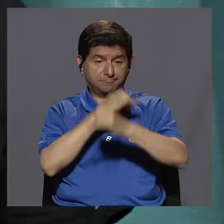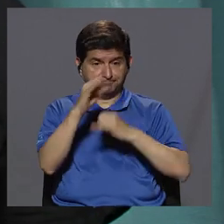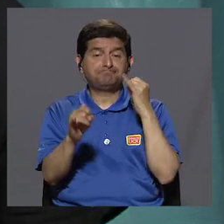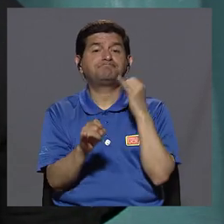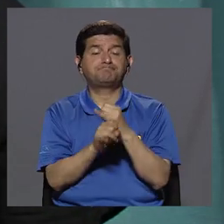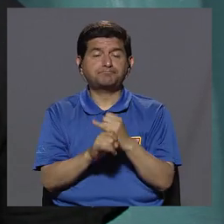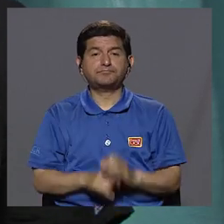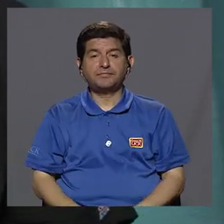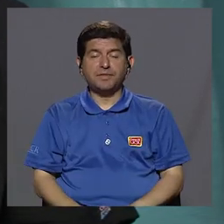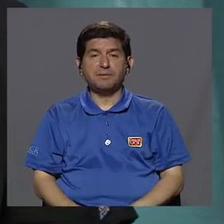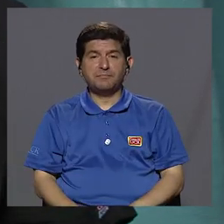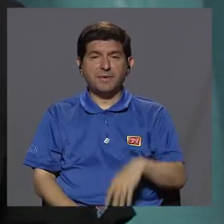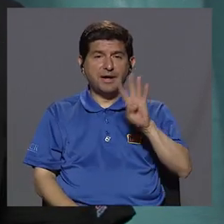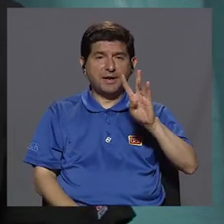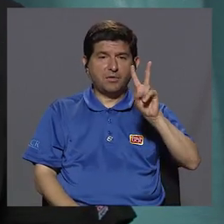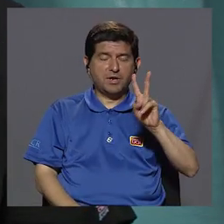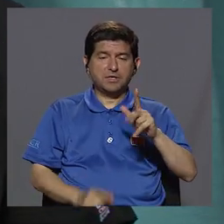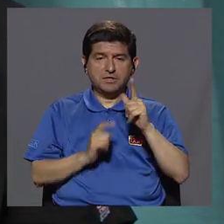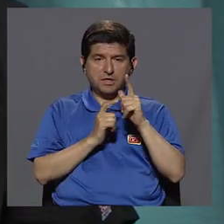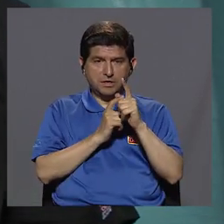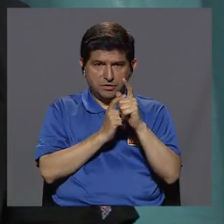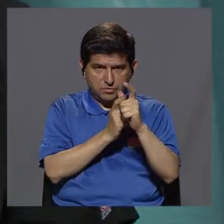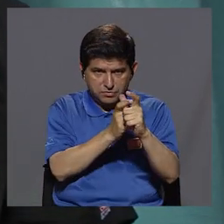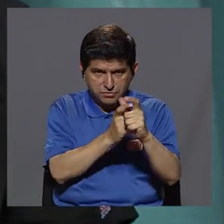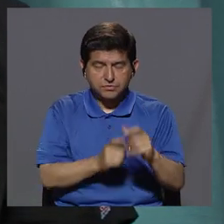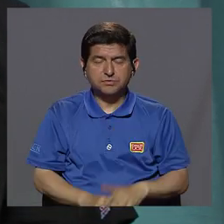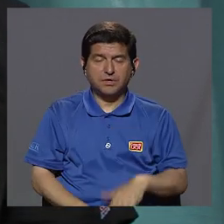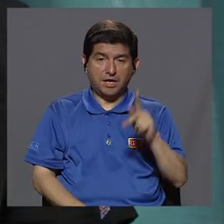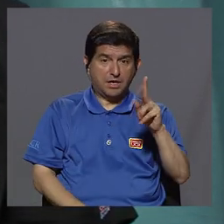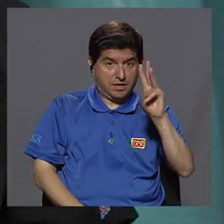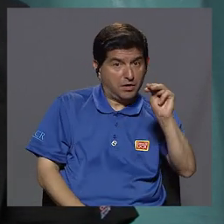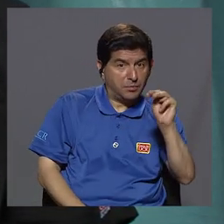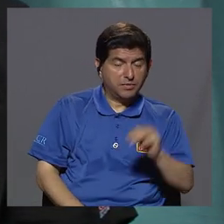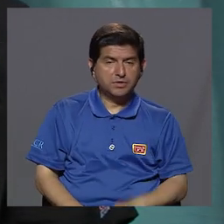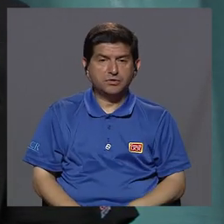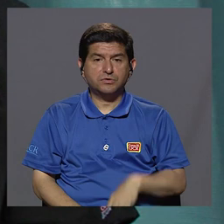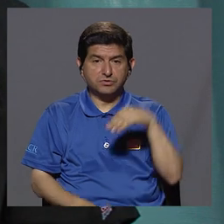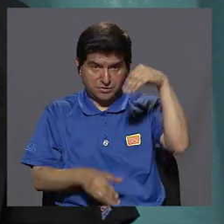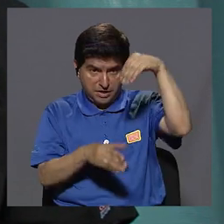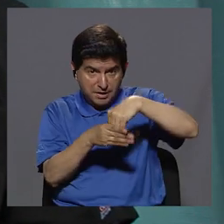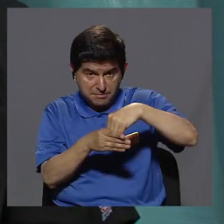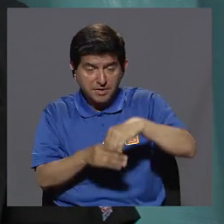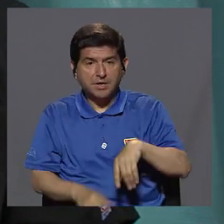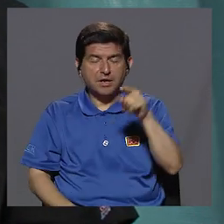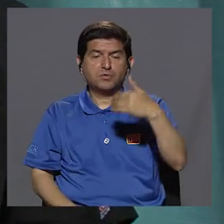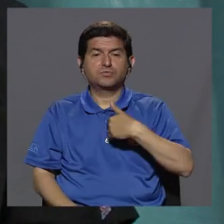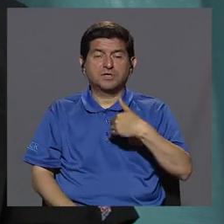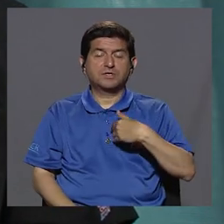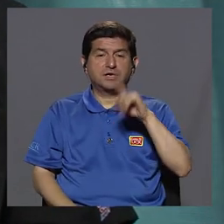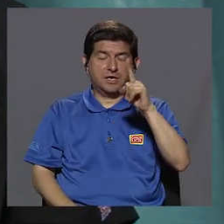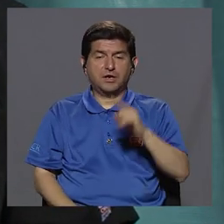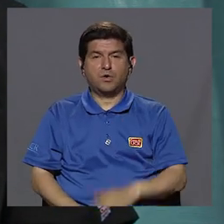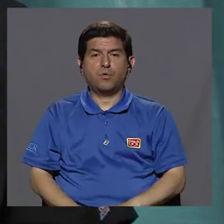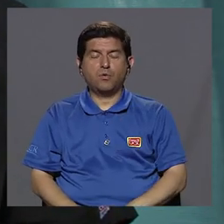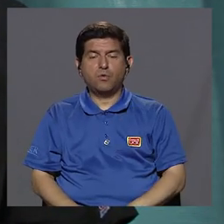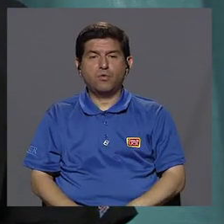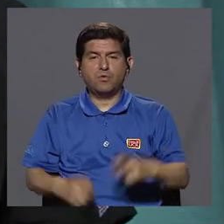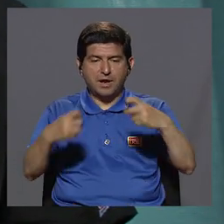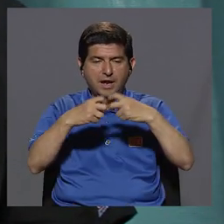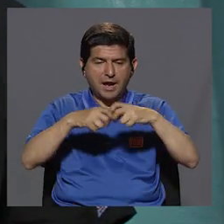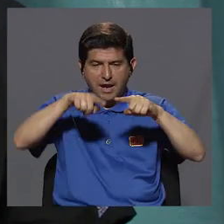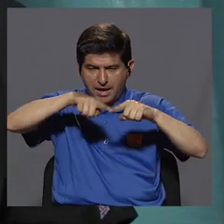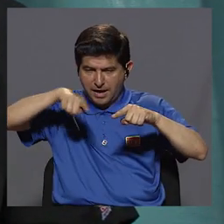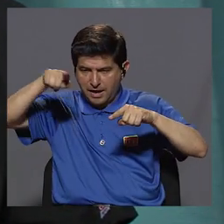internacionales para maratón y otra serie de cosas que te implican como tal llevar mínimo un electrocardiograma